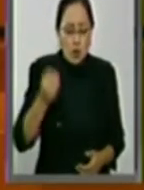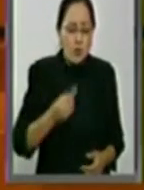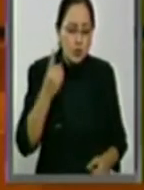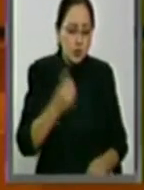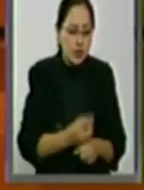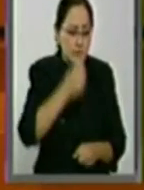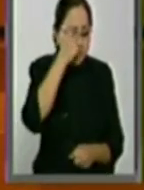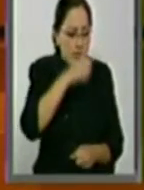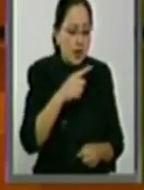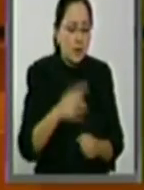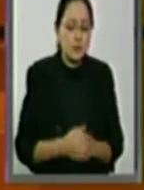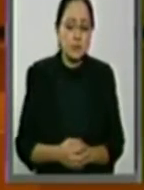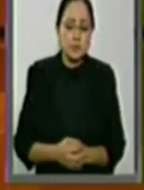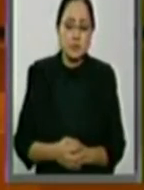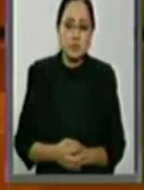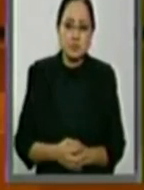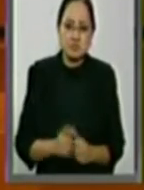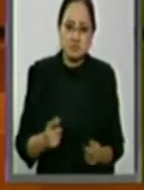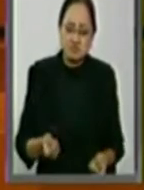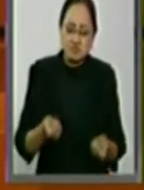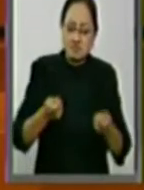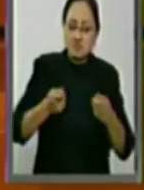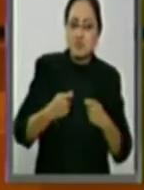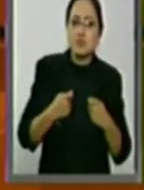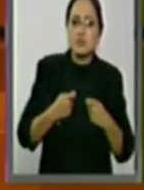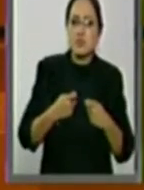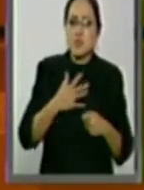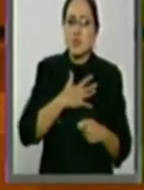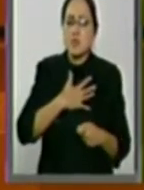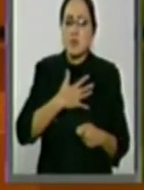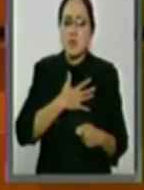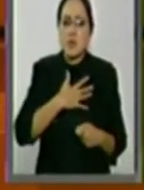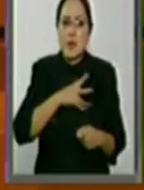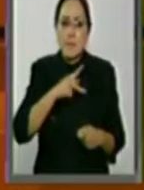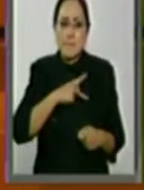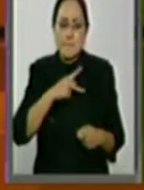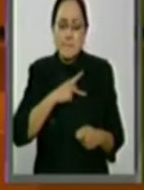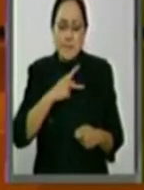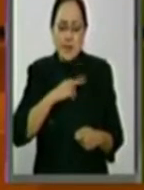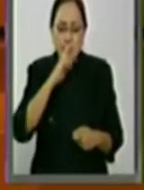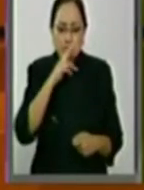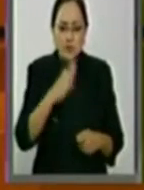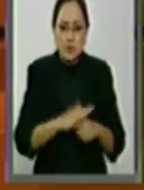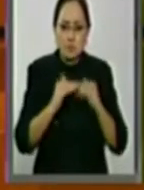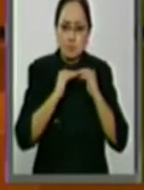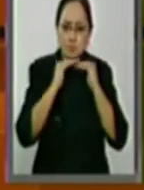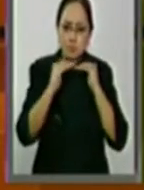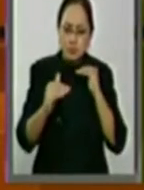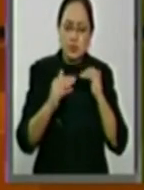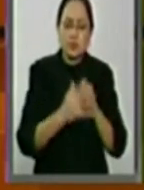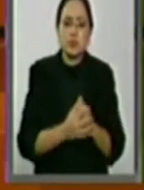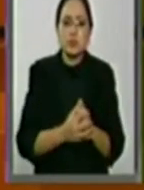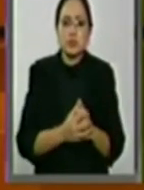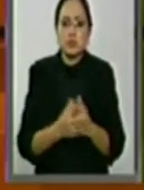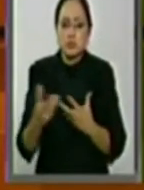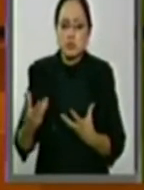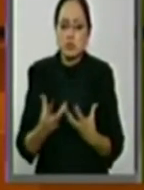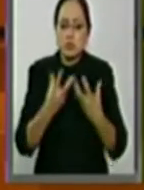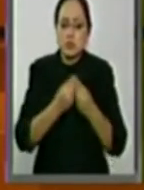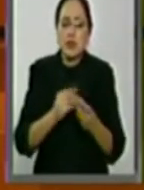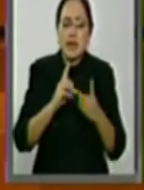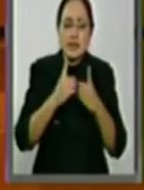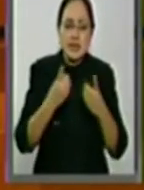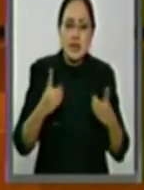inmejorable de asumir en condiciones más equitativas la proyección conjunta y coordinada del